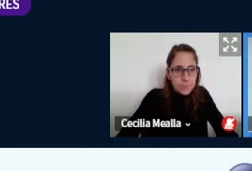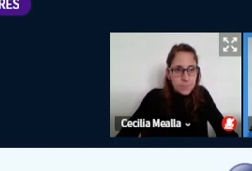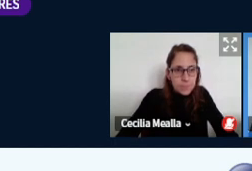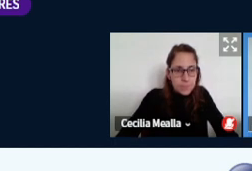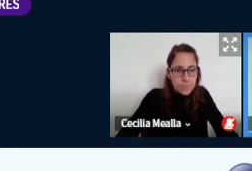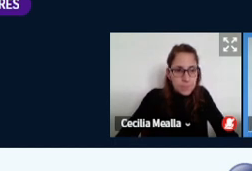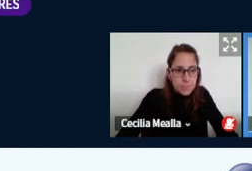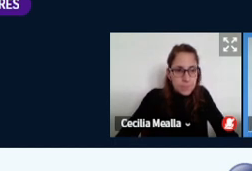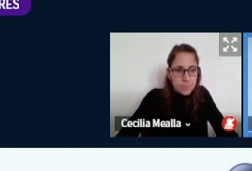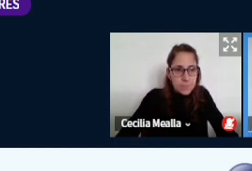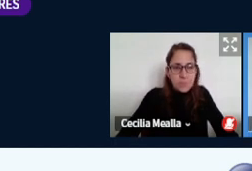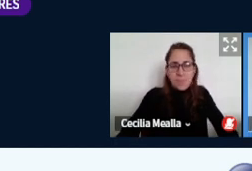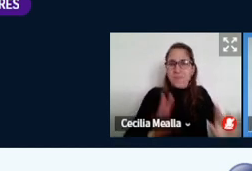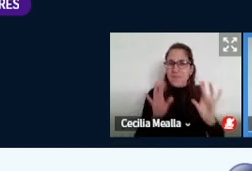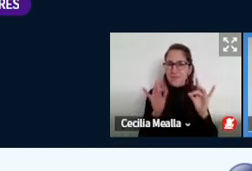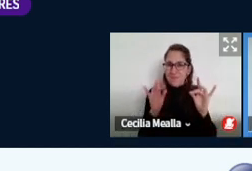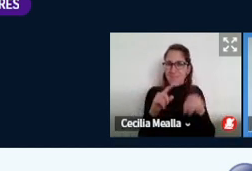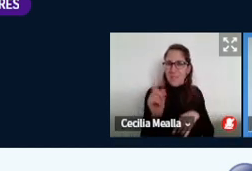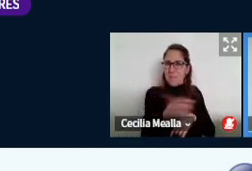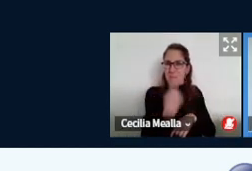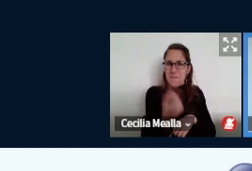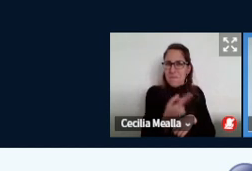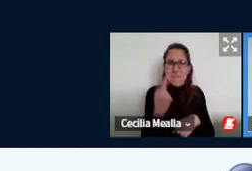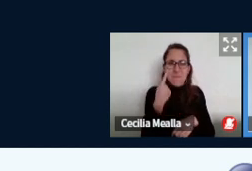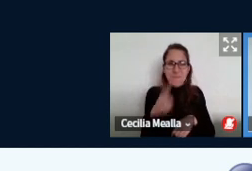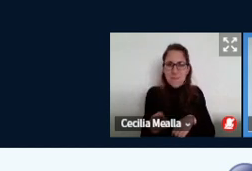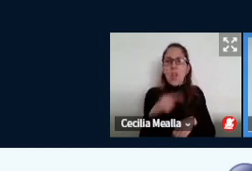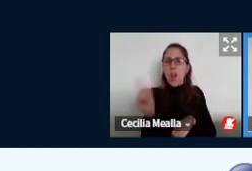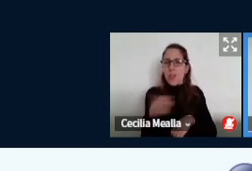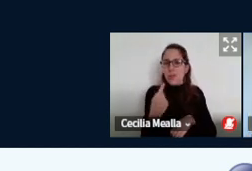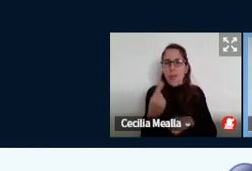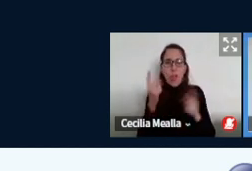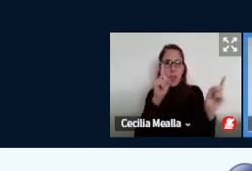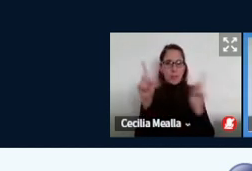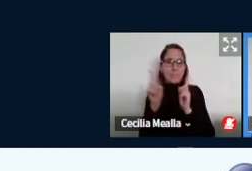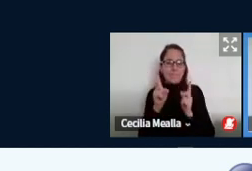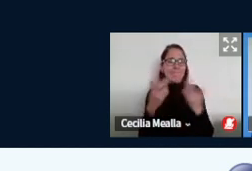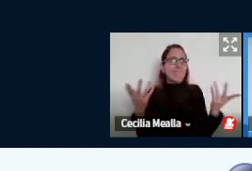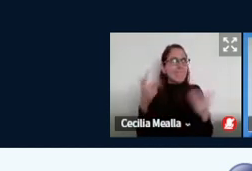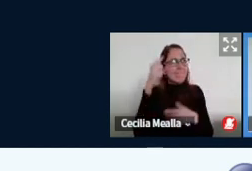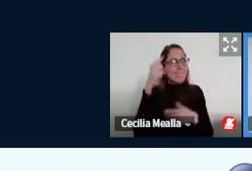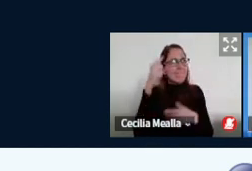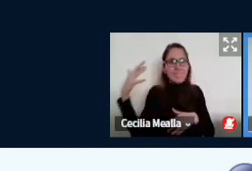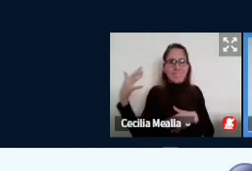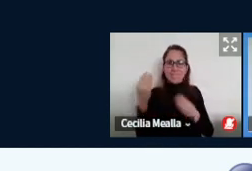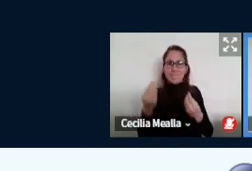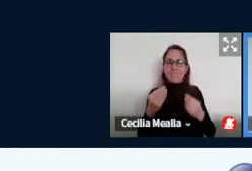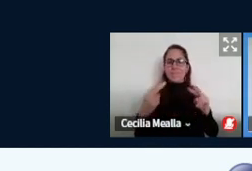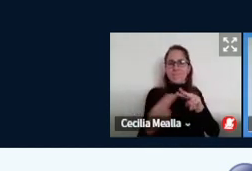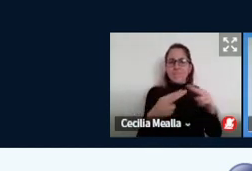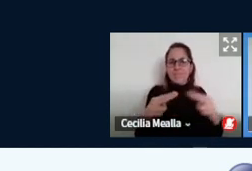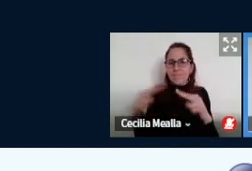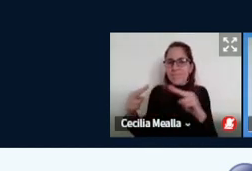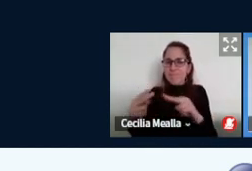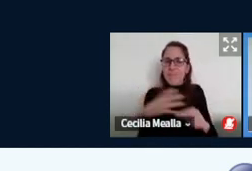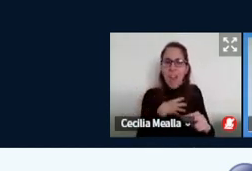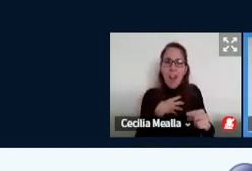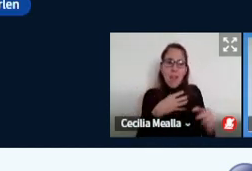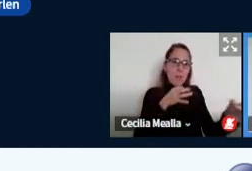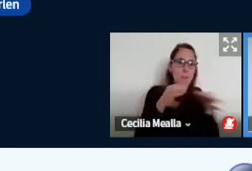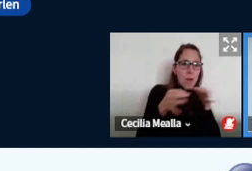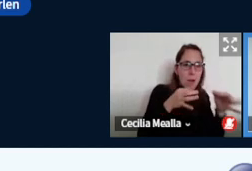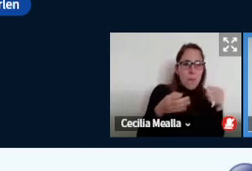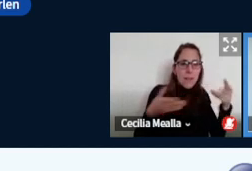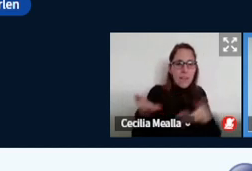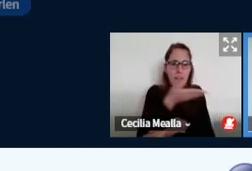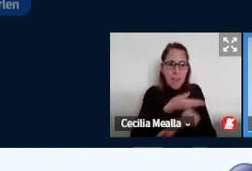no comparten, no podemos charlar, nos falta, extrañamos mucho a los docentes esa ida y vuelta con el estudiante en el